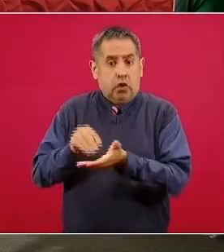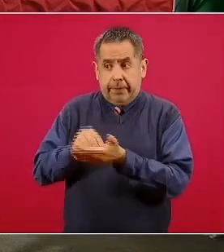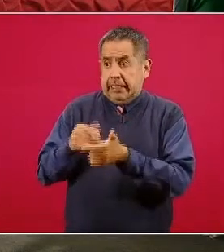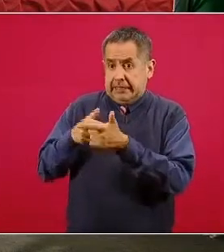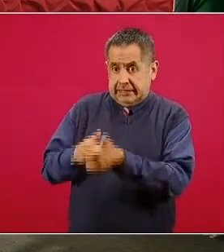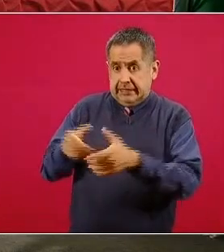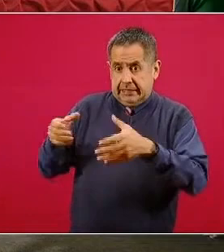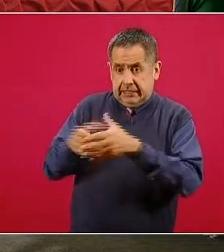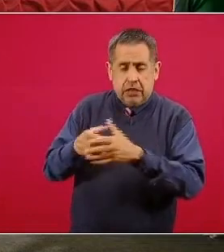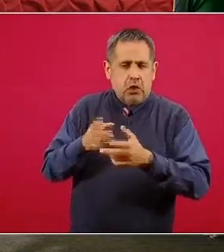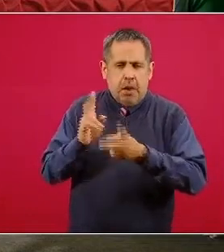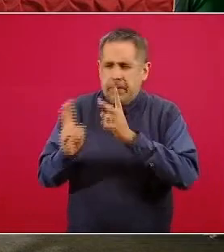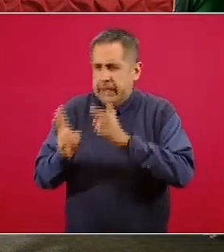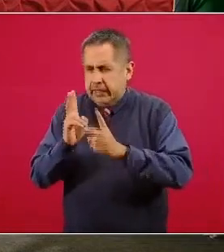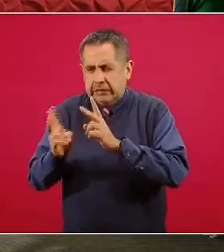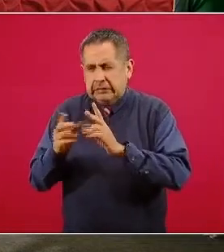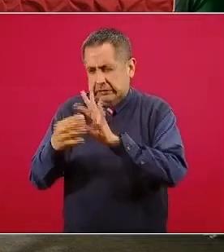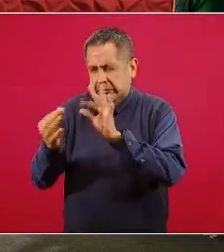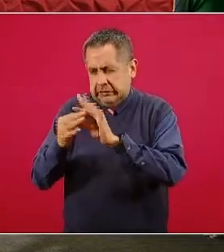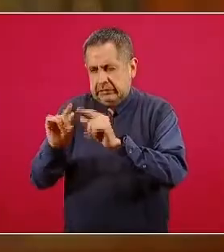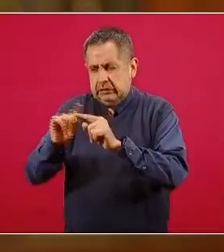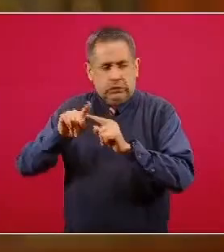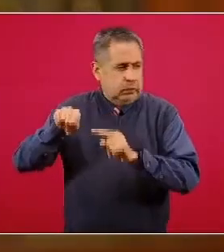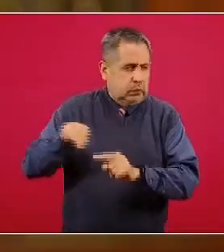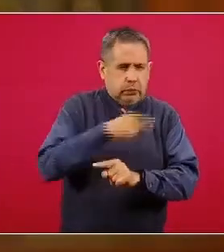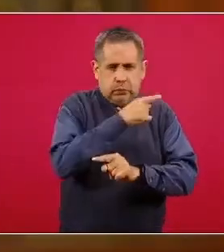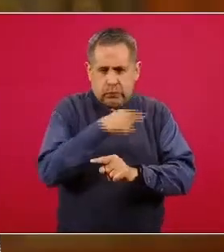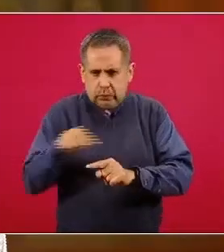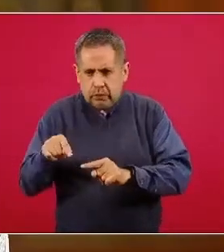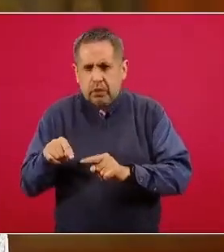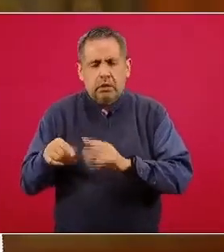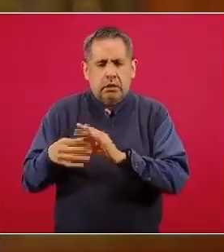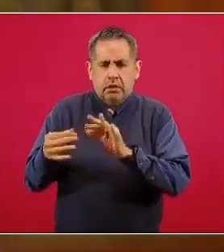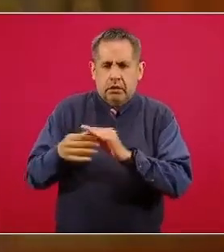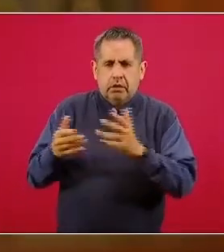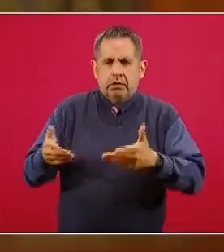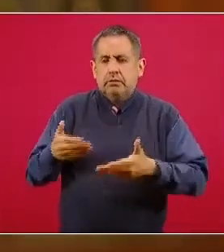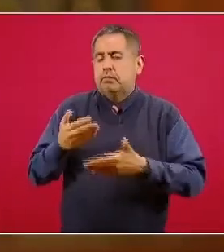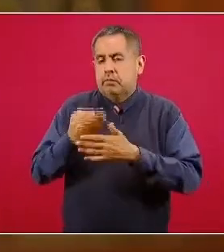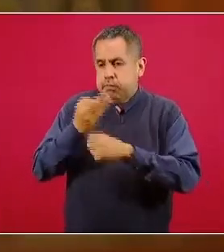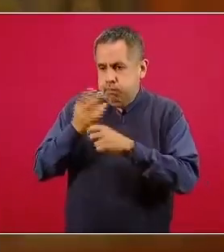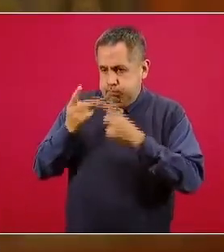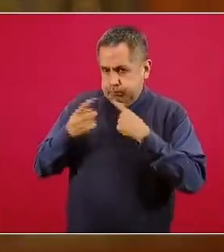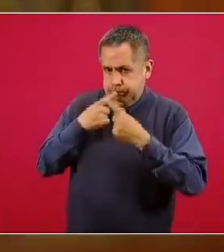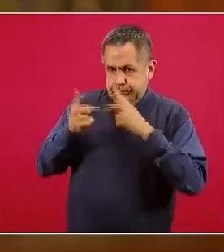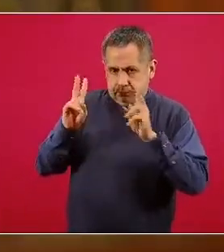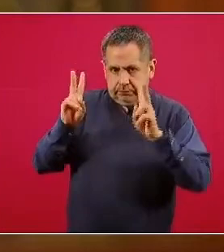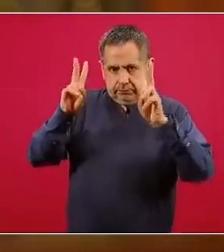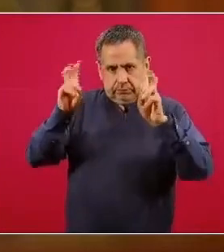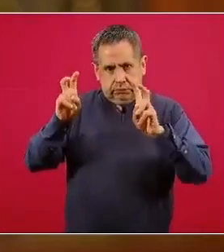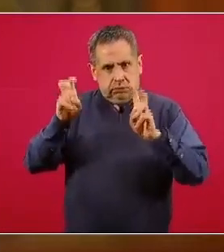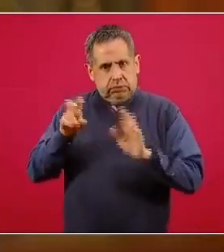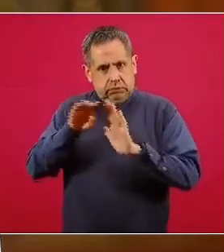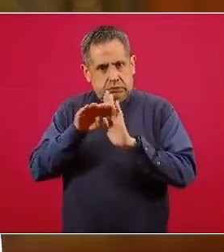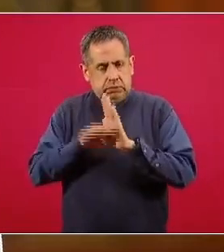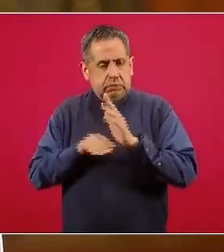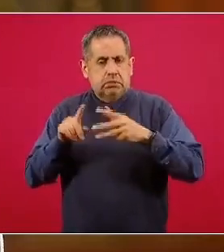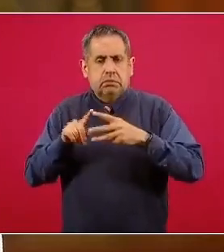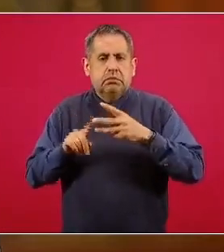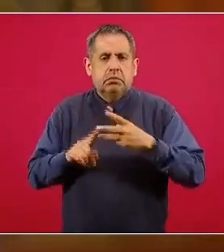sigue, platiqué con ellos y les expliqué que venía para acá. Hoy estábamos viendo 3 temas